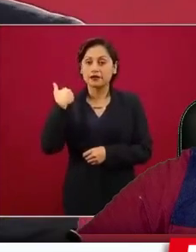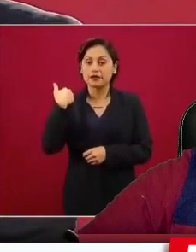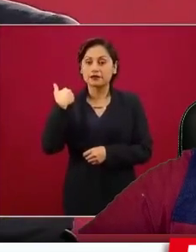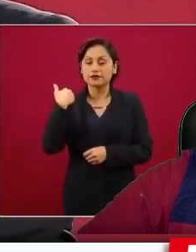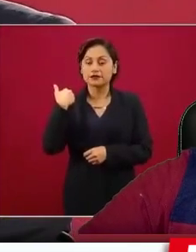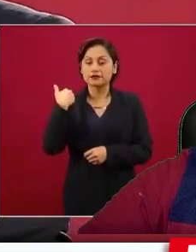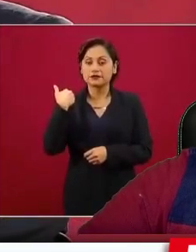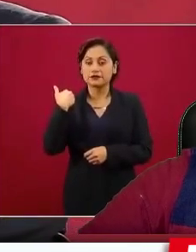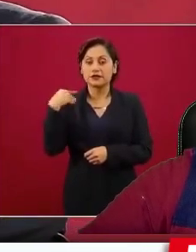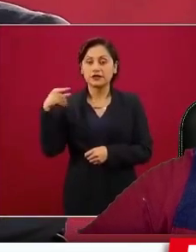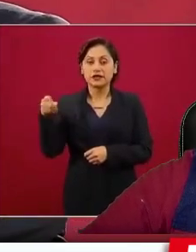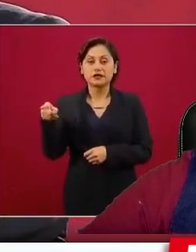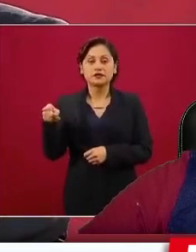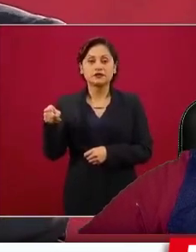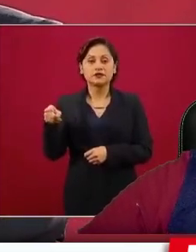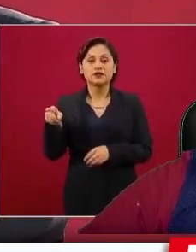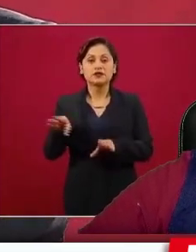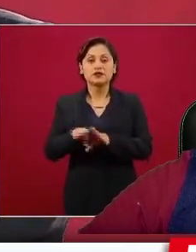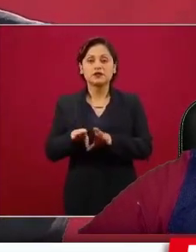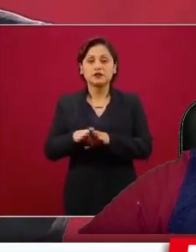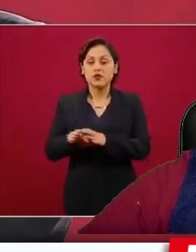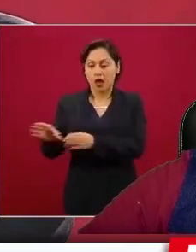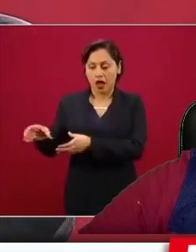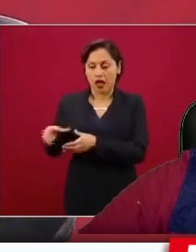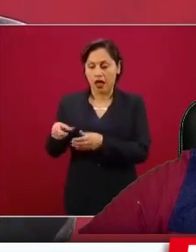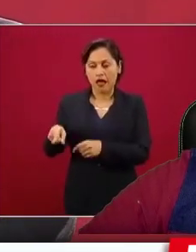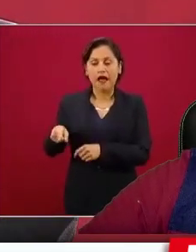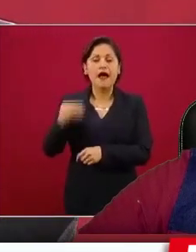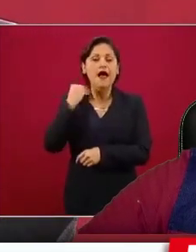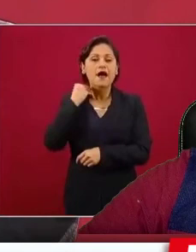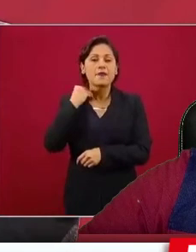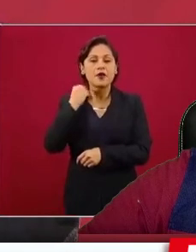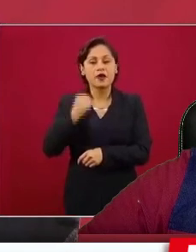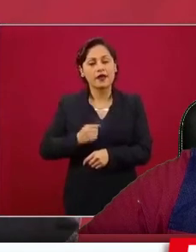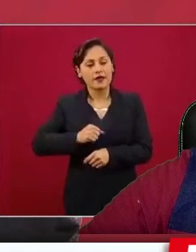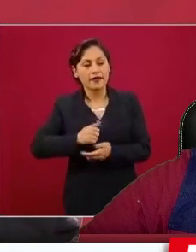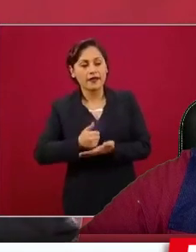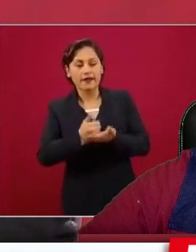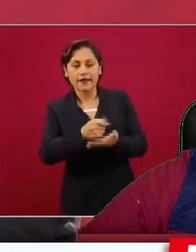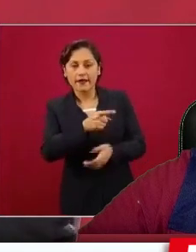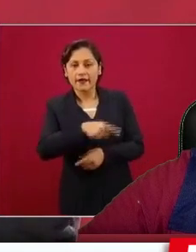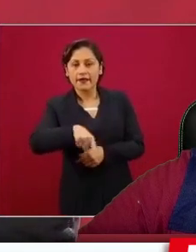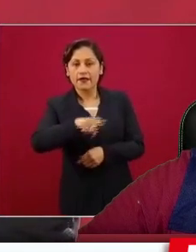que le recomendaban a empresarios o a las corporaciones que no pagaran,